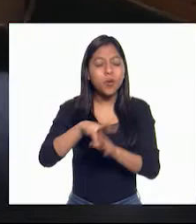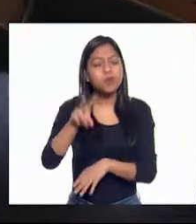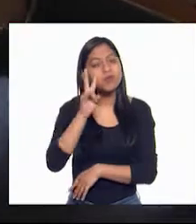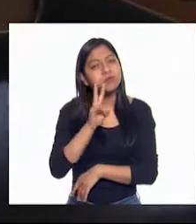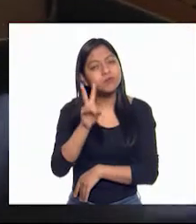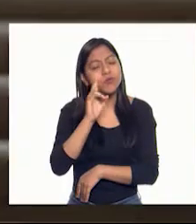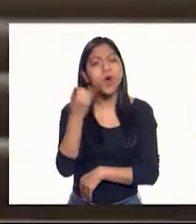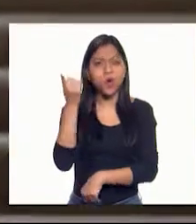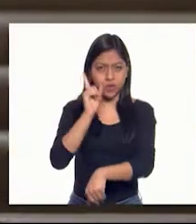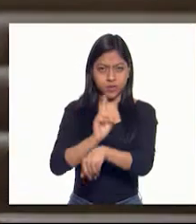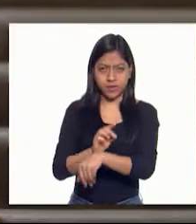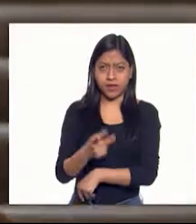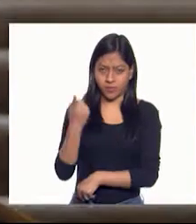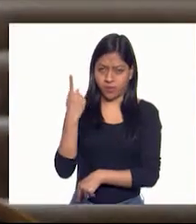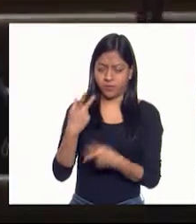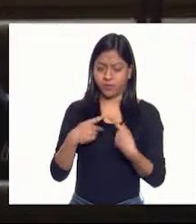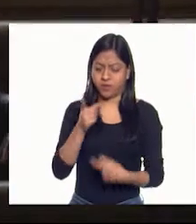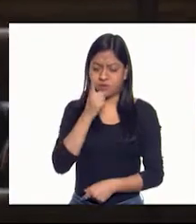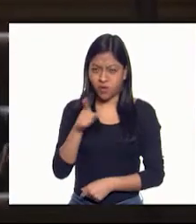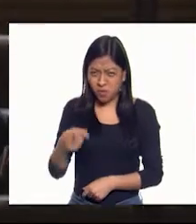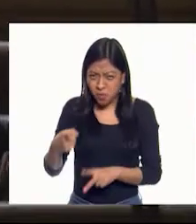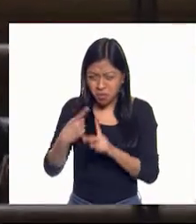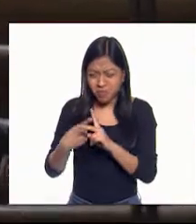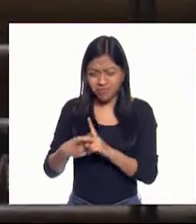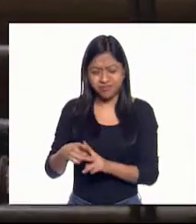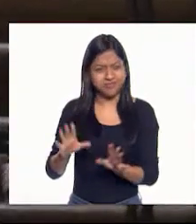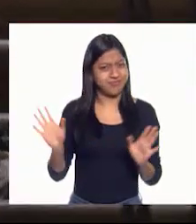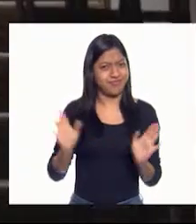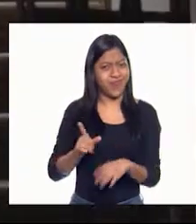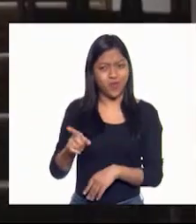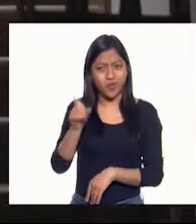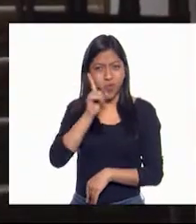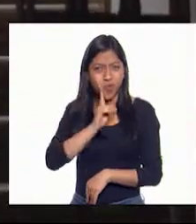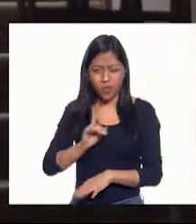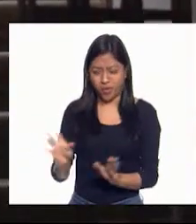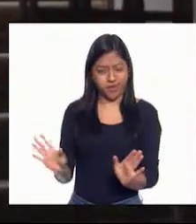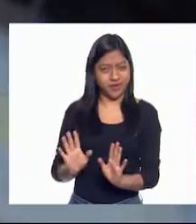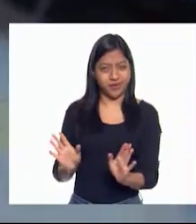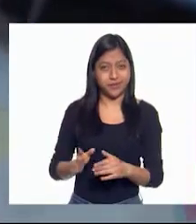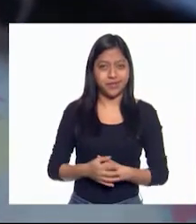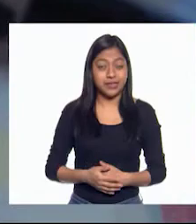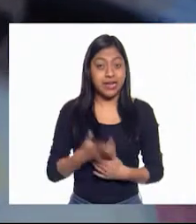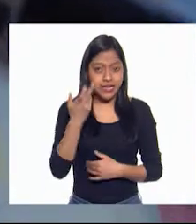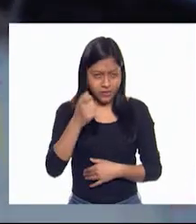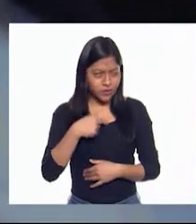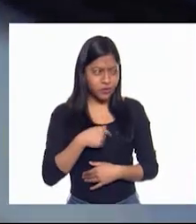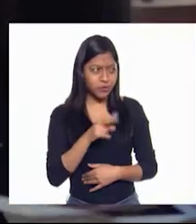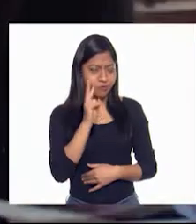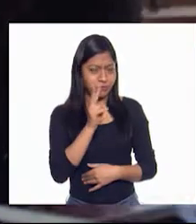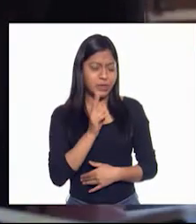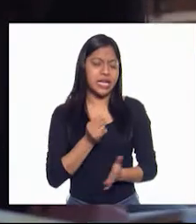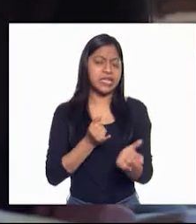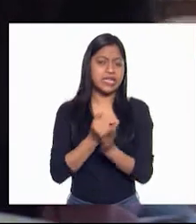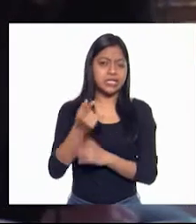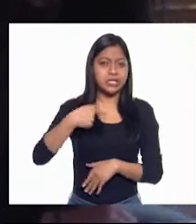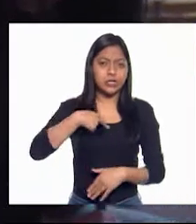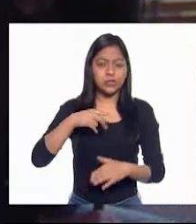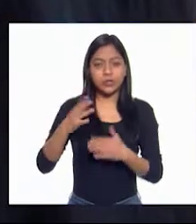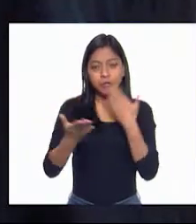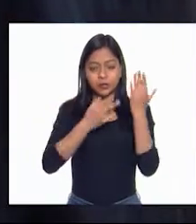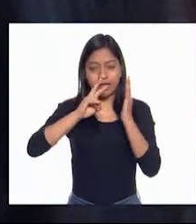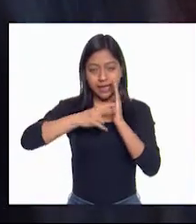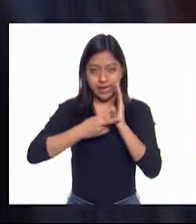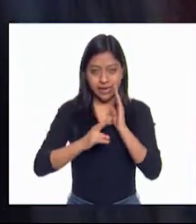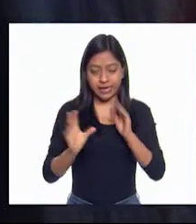Un día alguien me dijo: las matemáticas no son para mujeres. Así que decidí estudiar ingeniería en energía